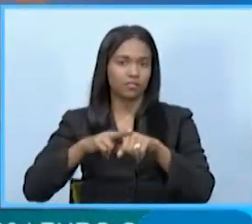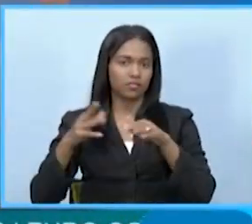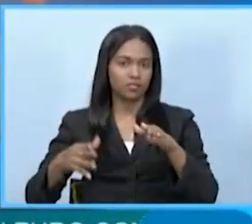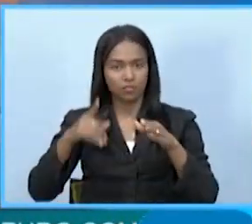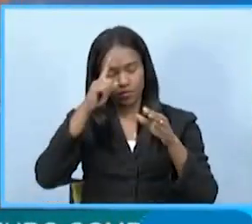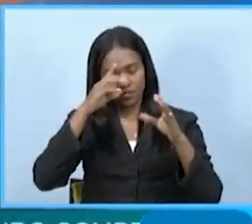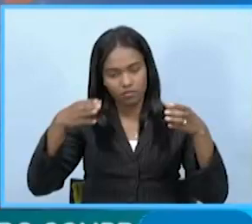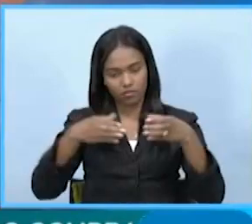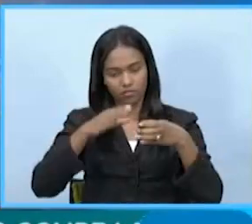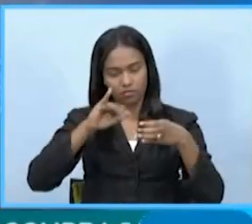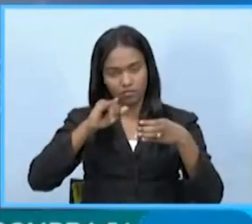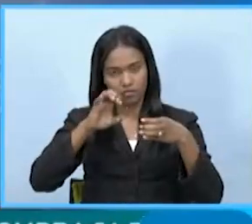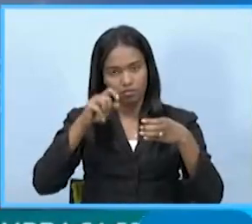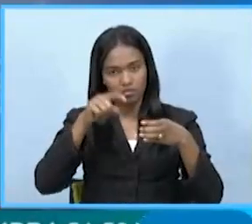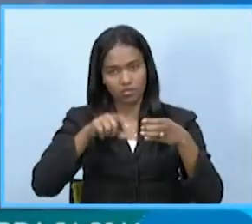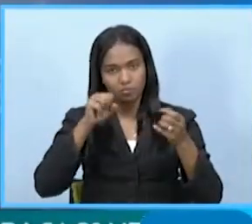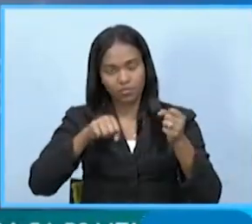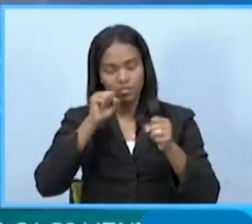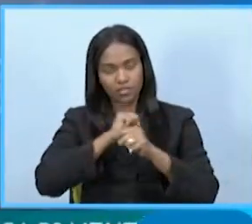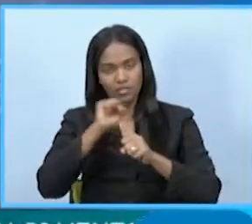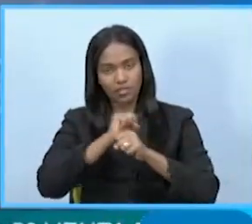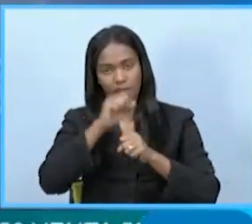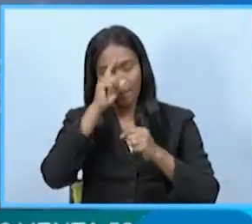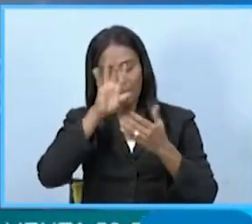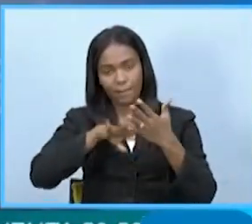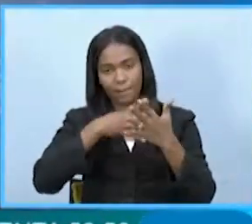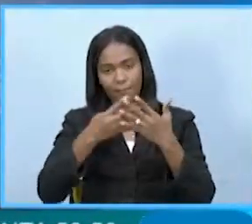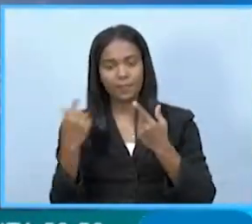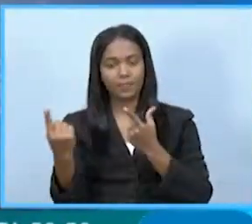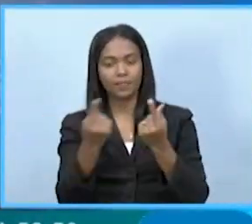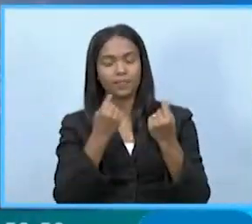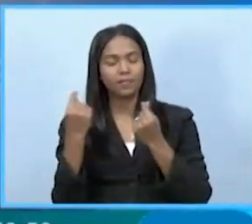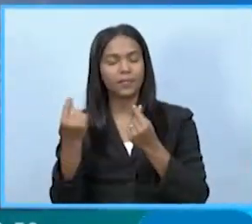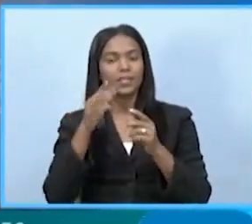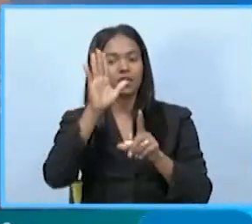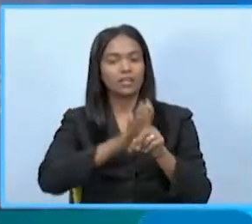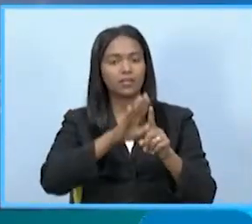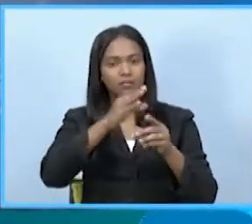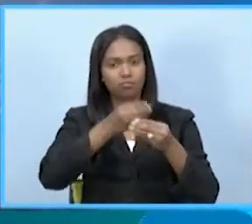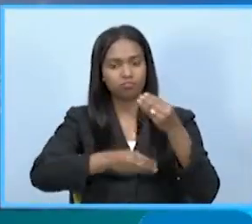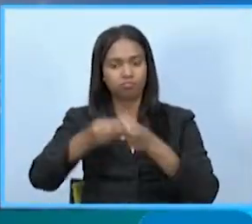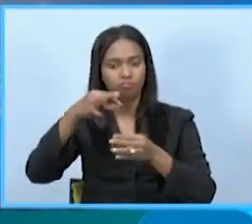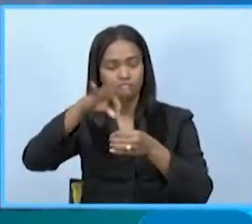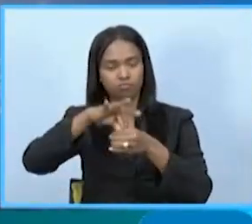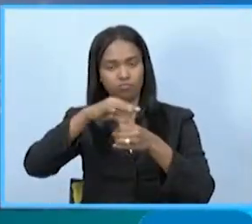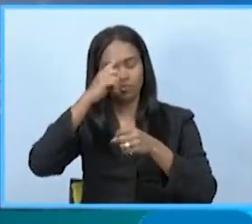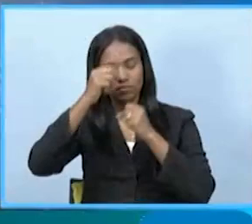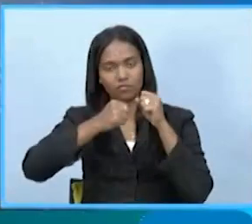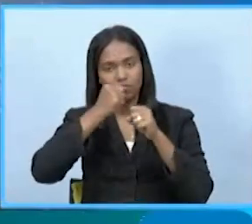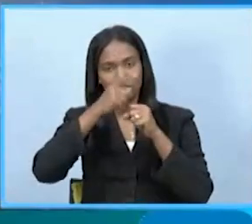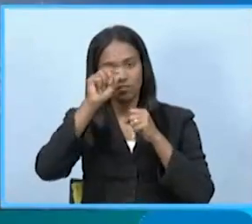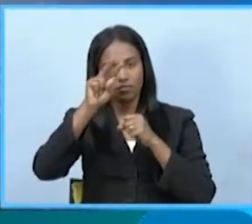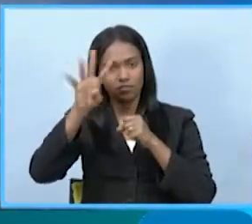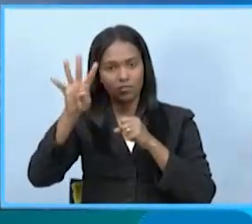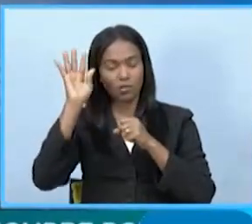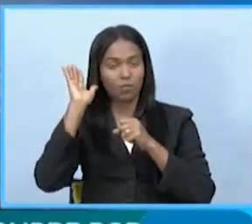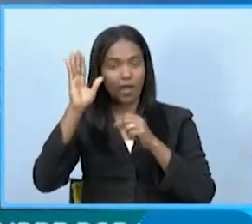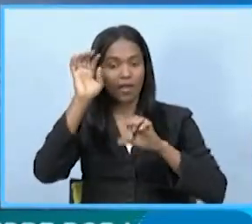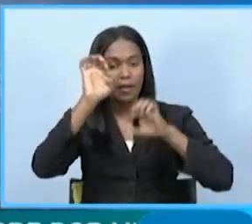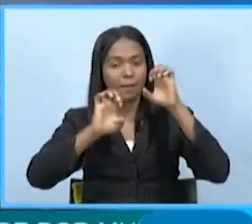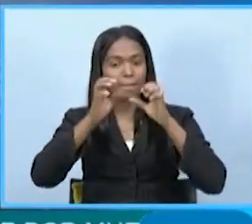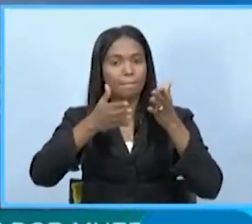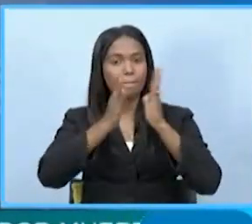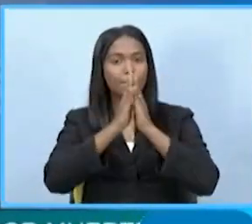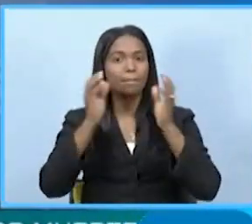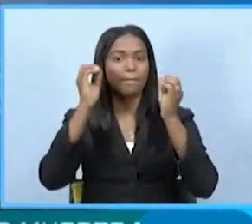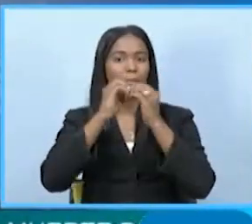para que la Junta Central Electoral trabaje en el calendario de actividades propias de los comicios del 2024 y se evaluará el pedido